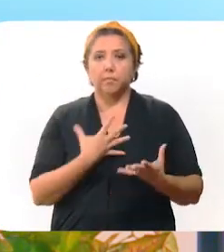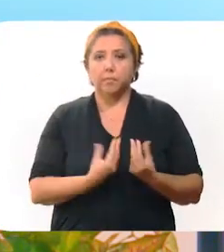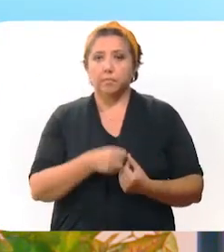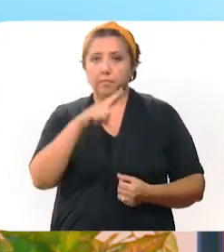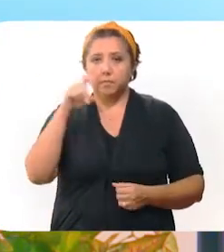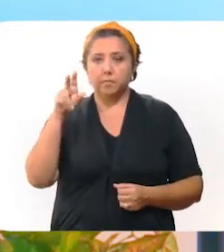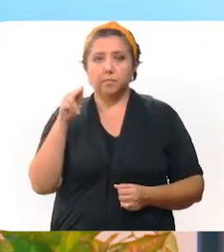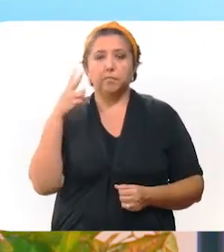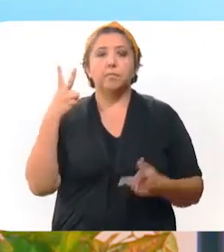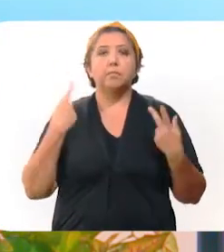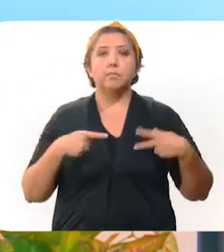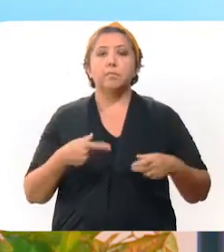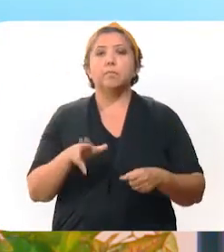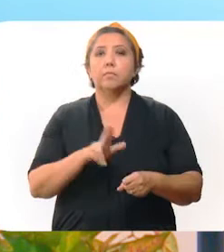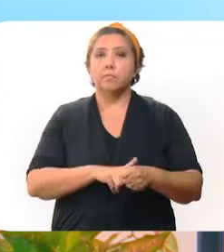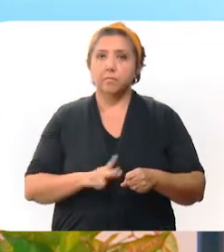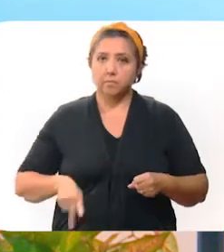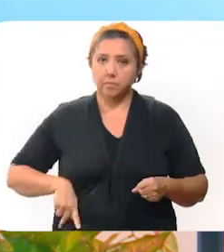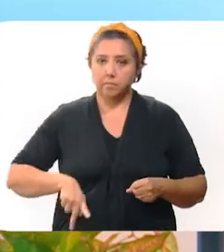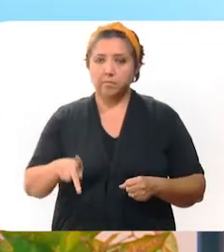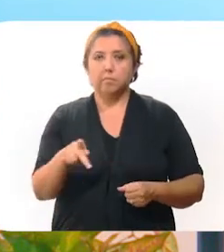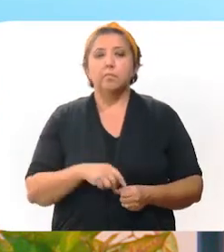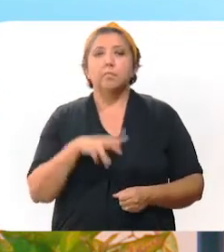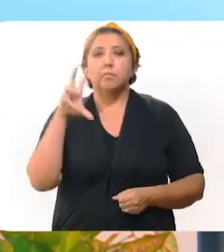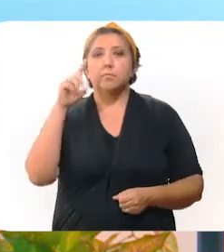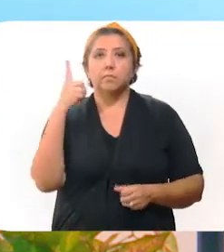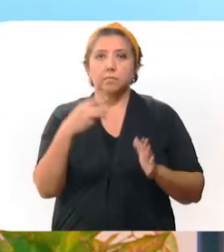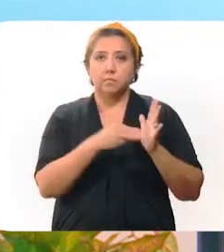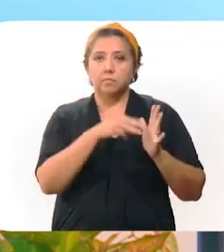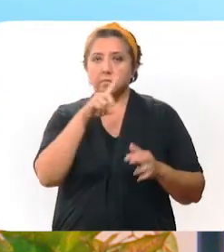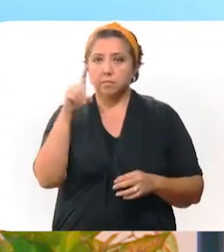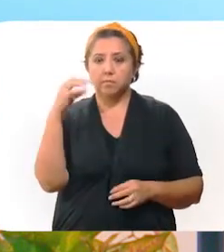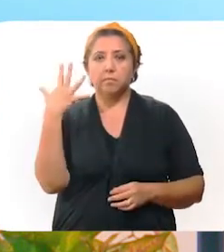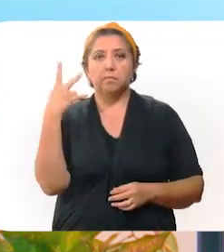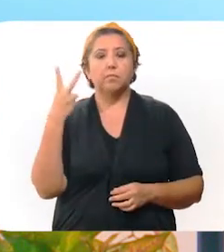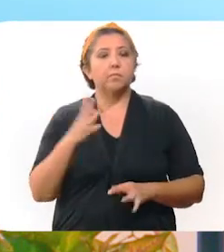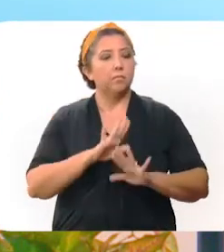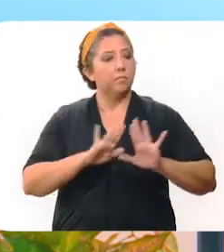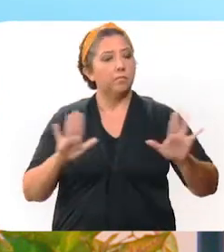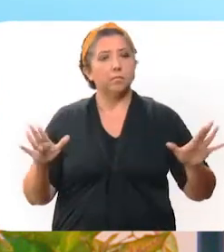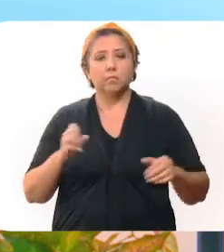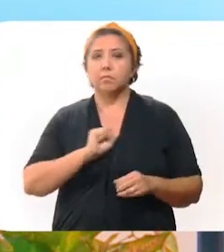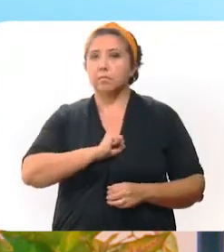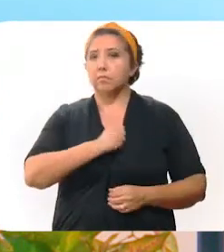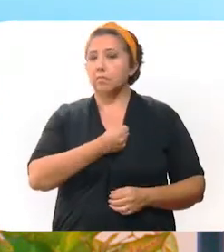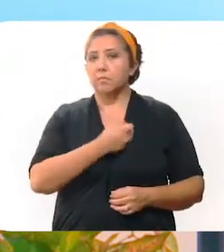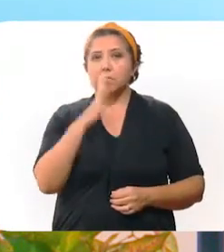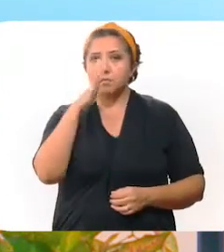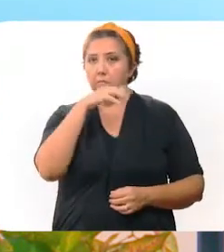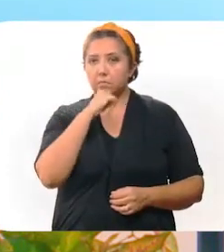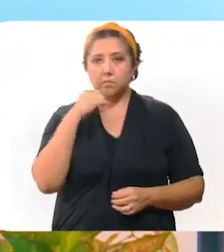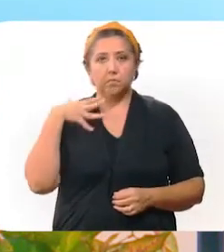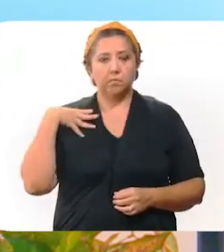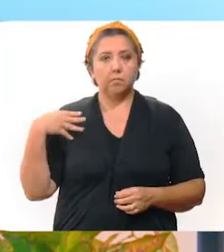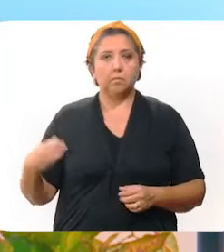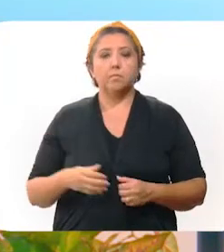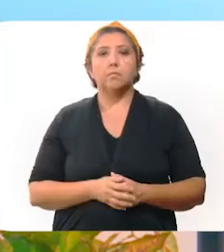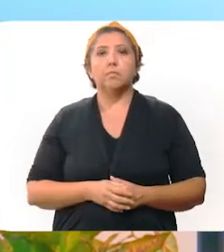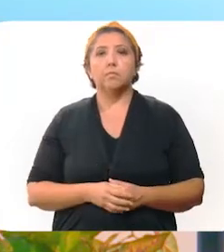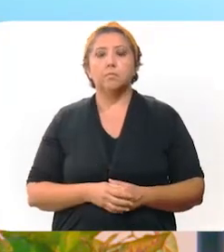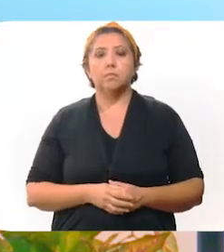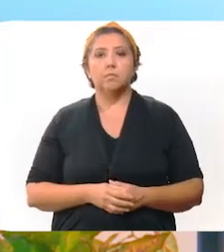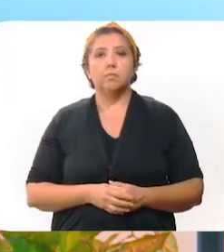tenemos 182 pacientes en hospitales públicos, 31.152 pacientes ya se recuperaron, no presentan síntomas ni pueden